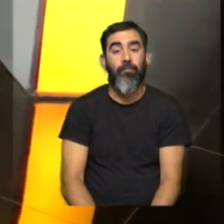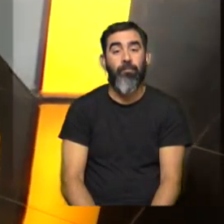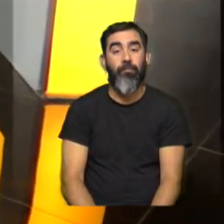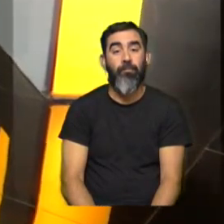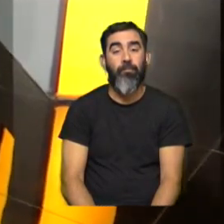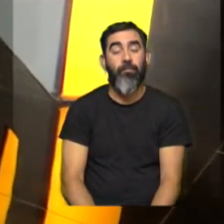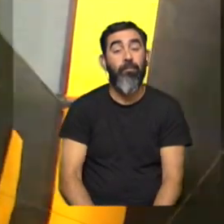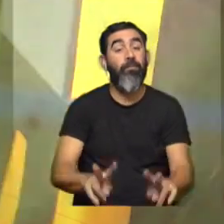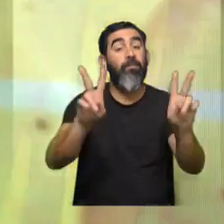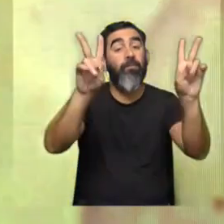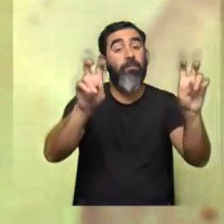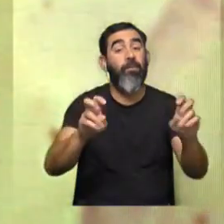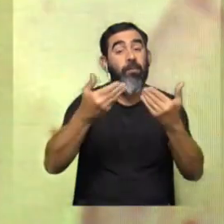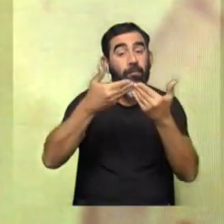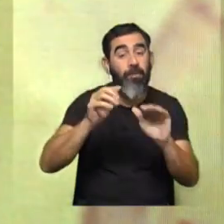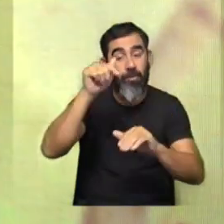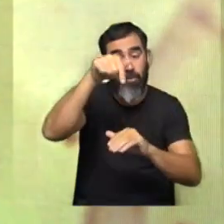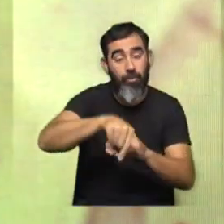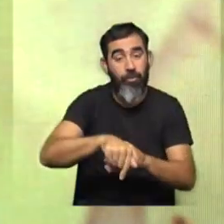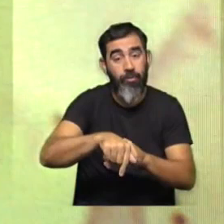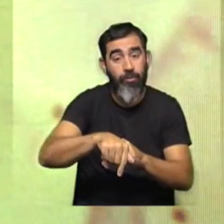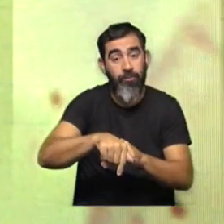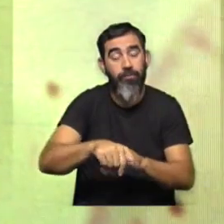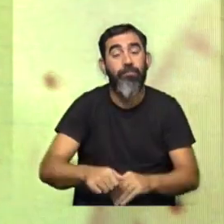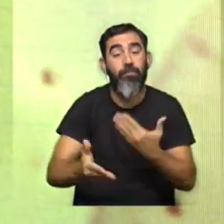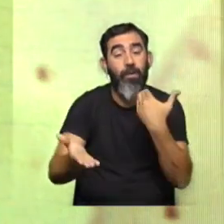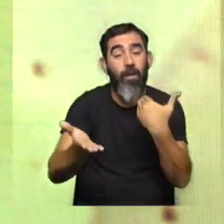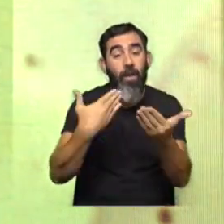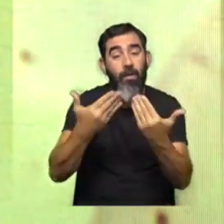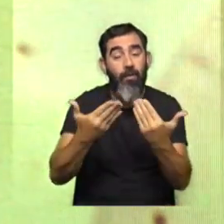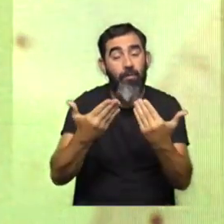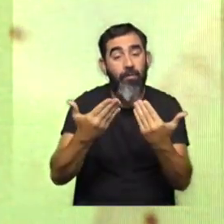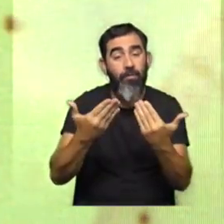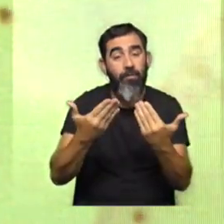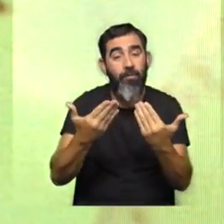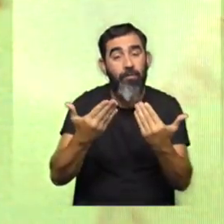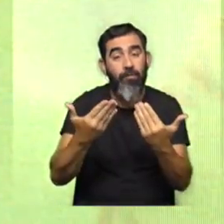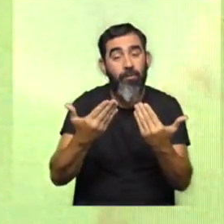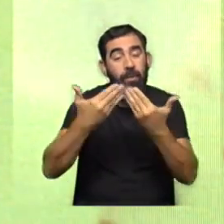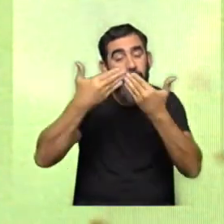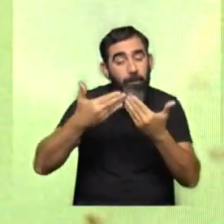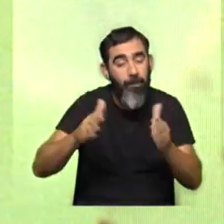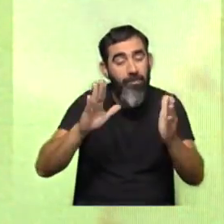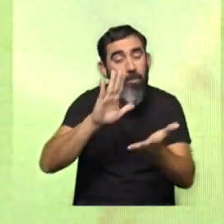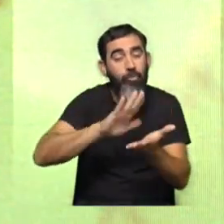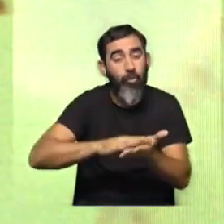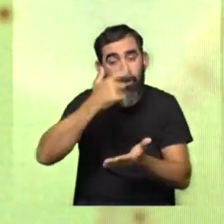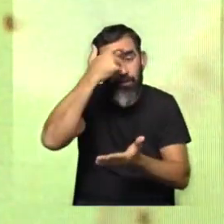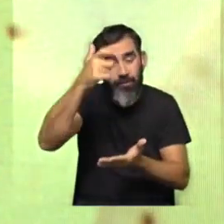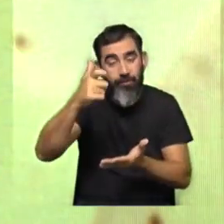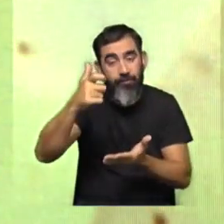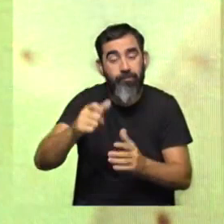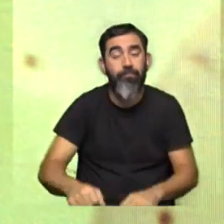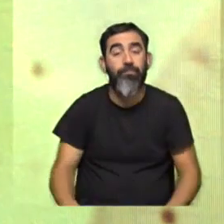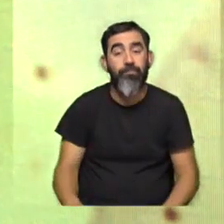Bueno, y el tema de inicio hoy tiene que ver con esto que hablábamos cuando comenzaba sobre ciencia, y es